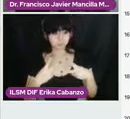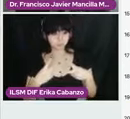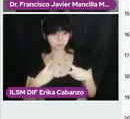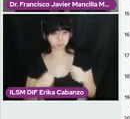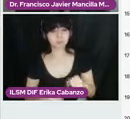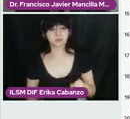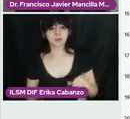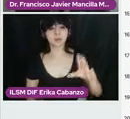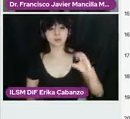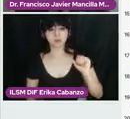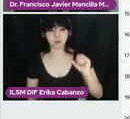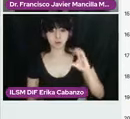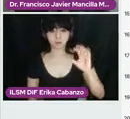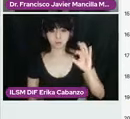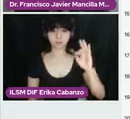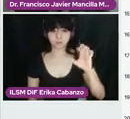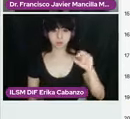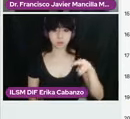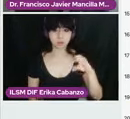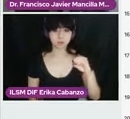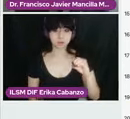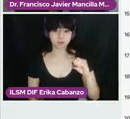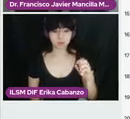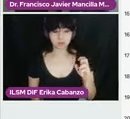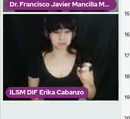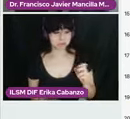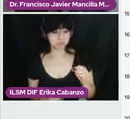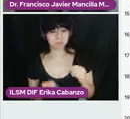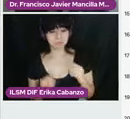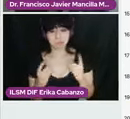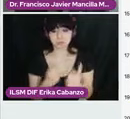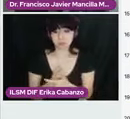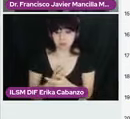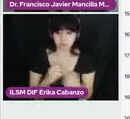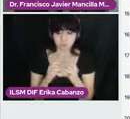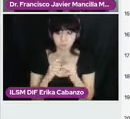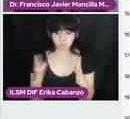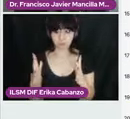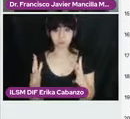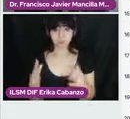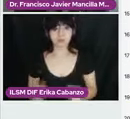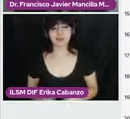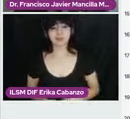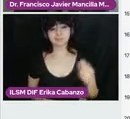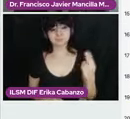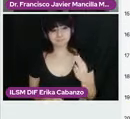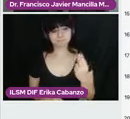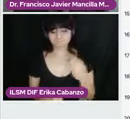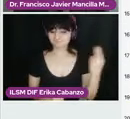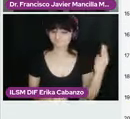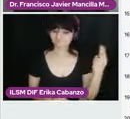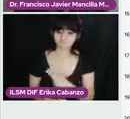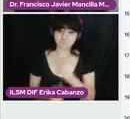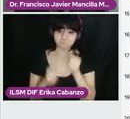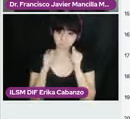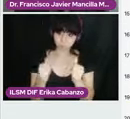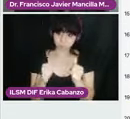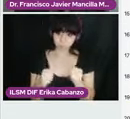acúfeno de aparición súbita, lo tenemos que hacer inmediatamente. ¿Por qué? Porque el